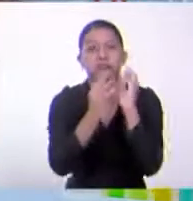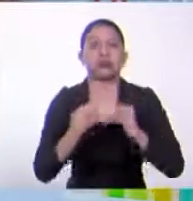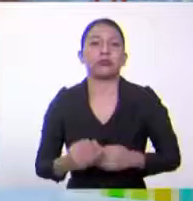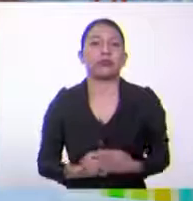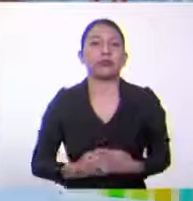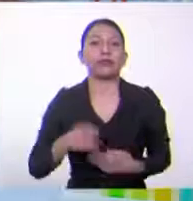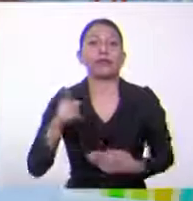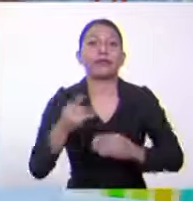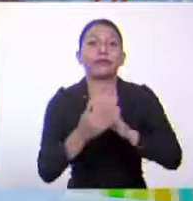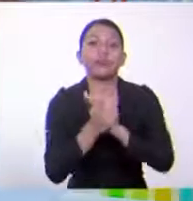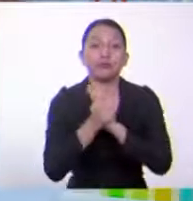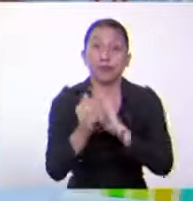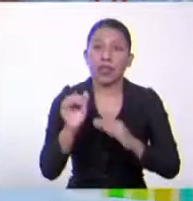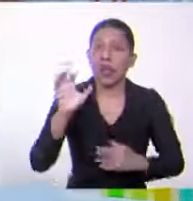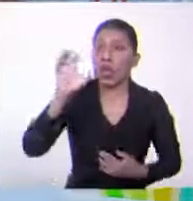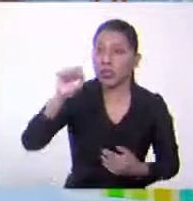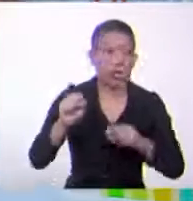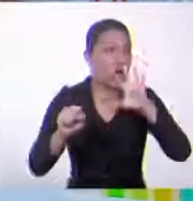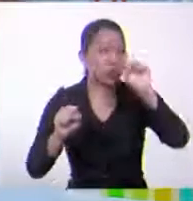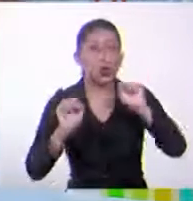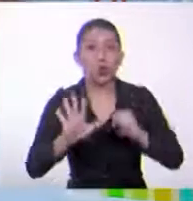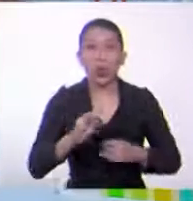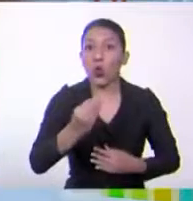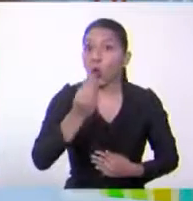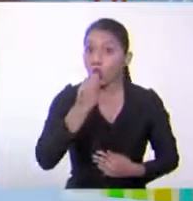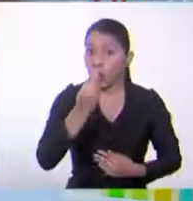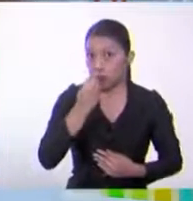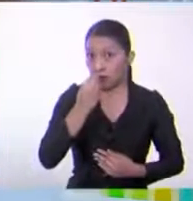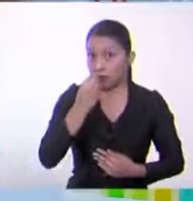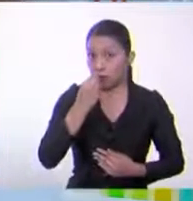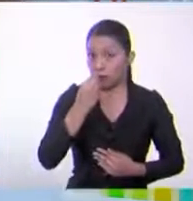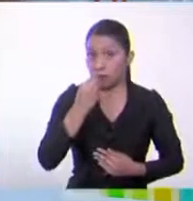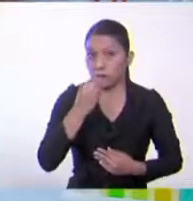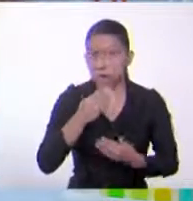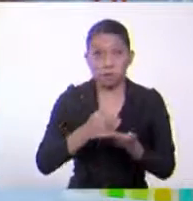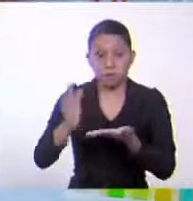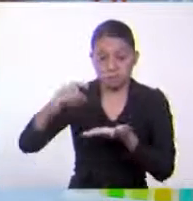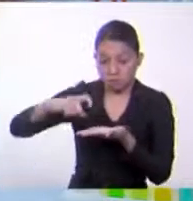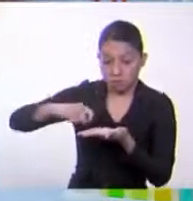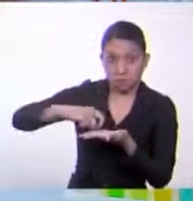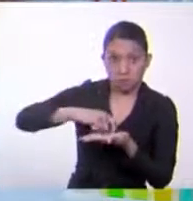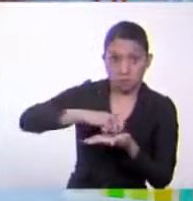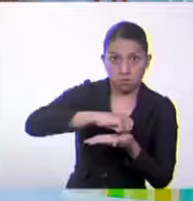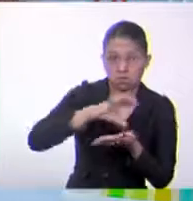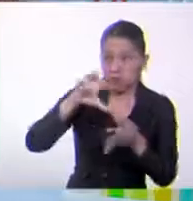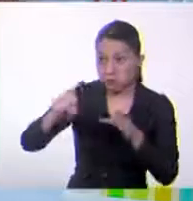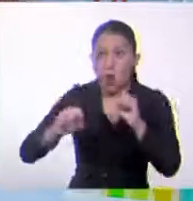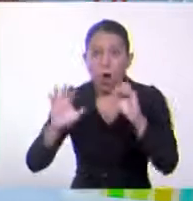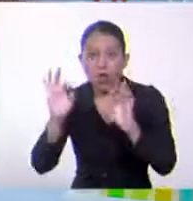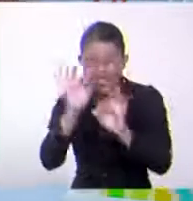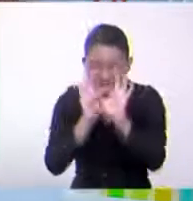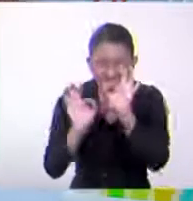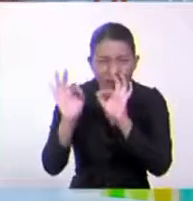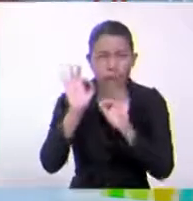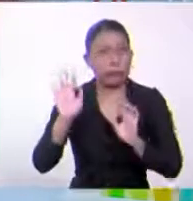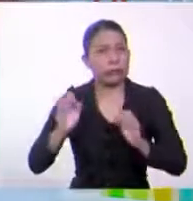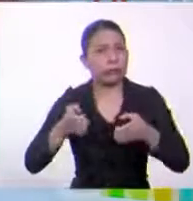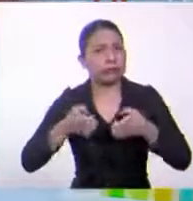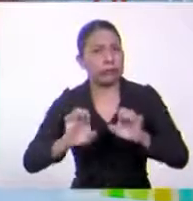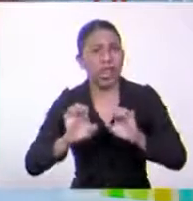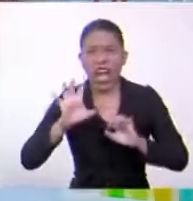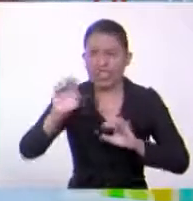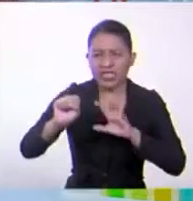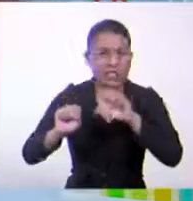a capturar su alimento, capturan los organismos y luego se alimentan de ellas. Las estrategias de captura